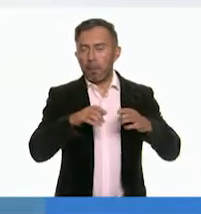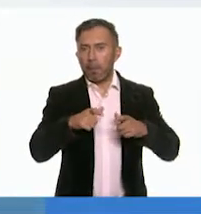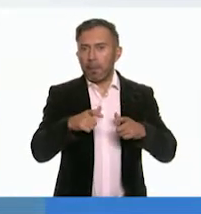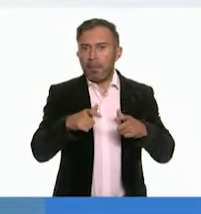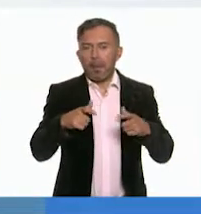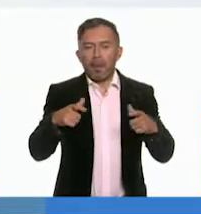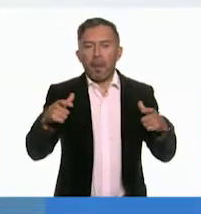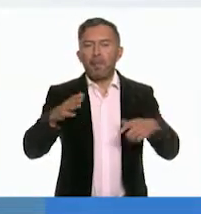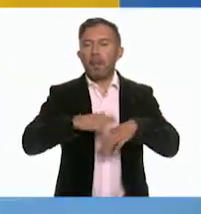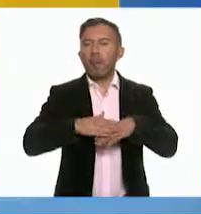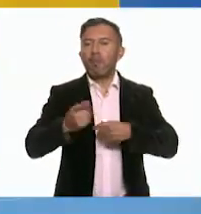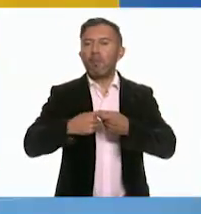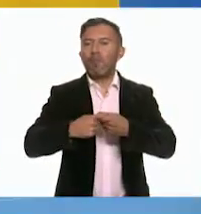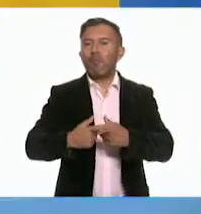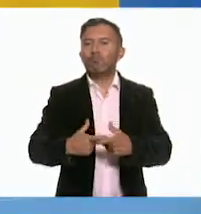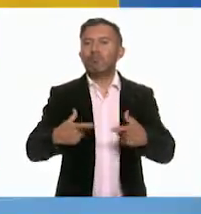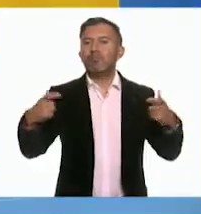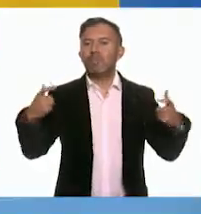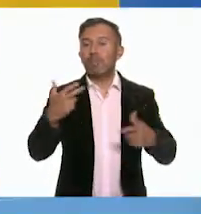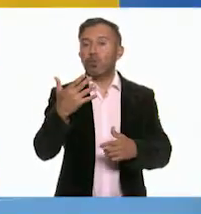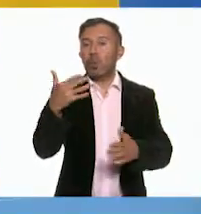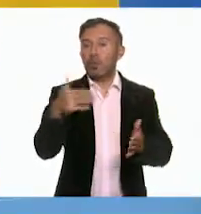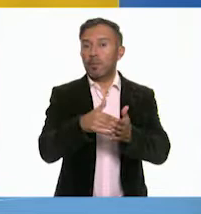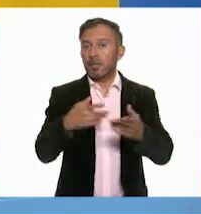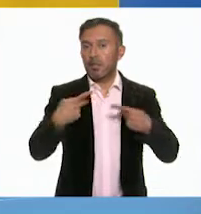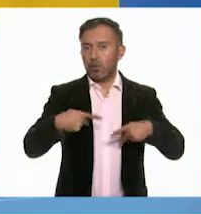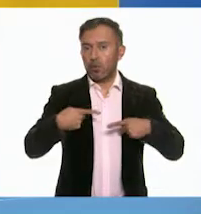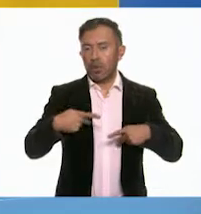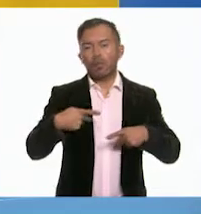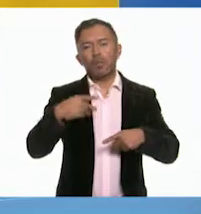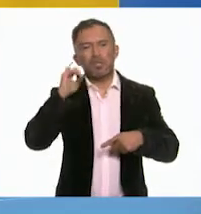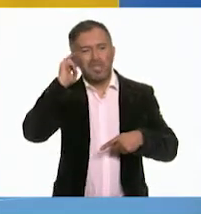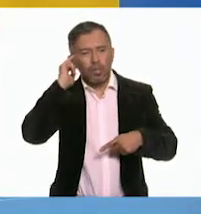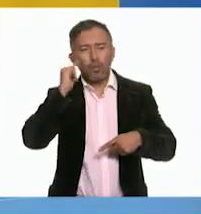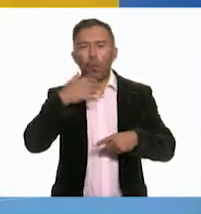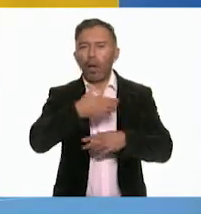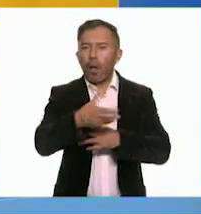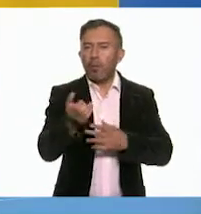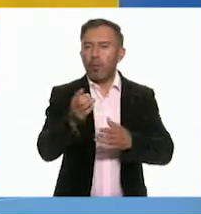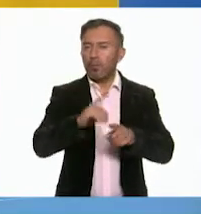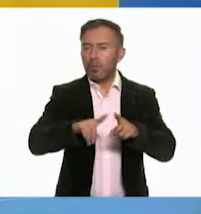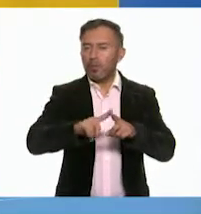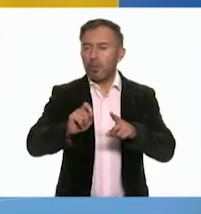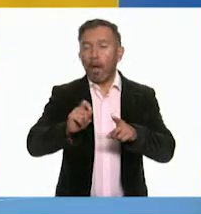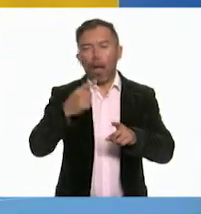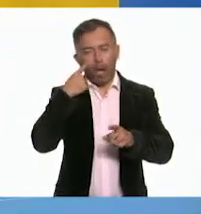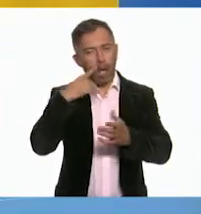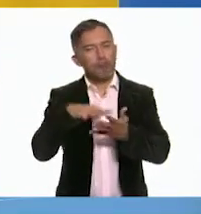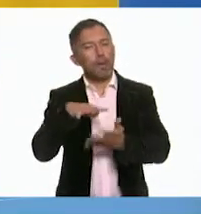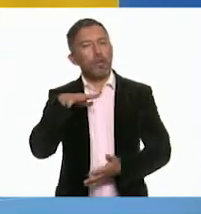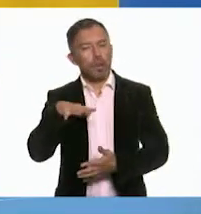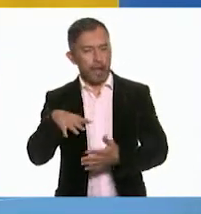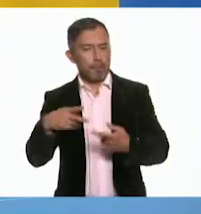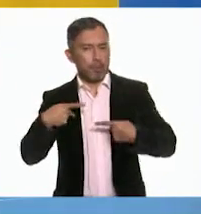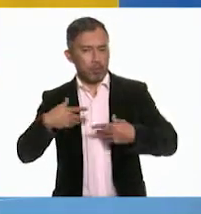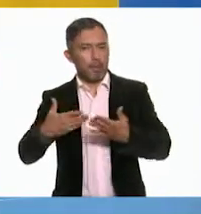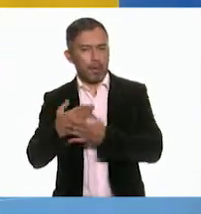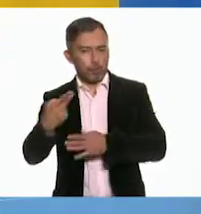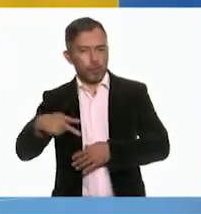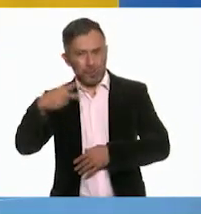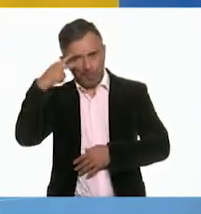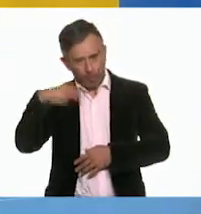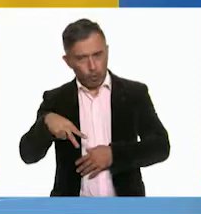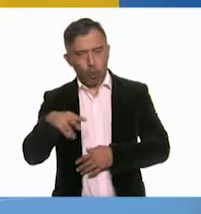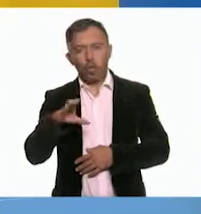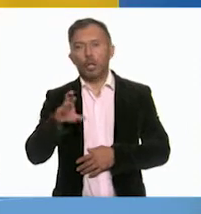50,000 personas. Y de muy diversos orígenes. Si bien los líderes en su mayoría eran criollos, las tropas las conformaron